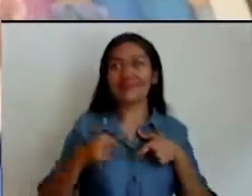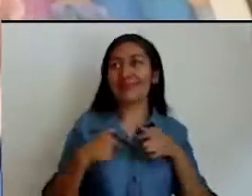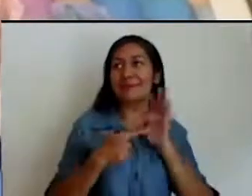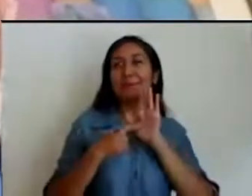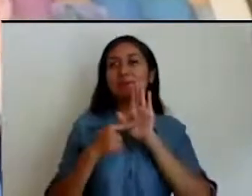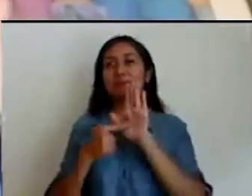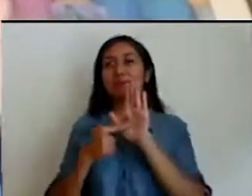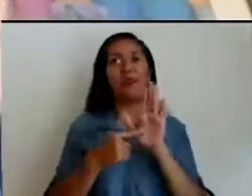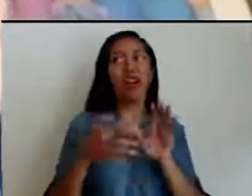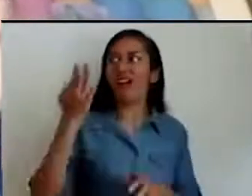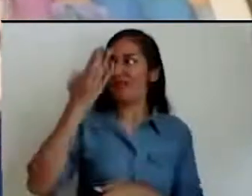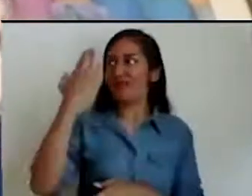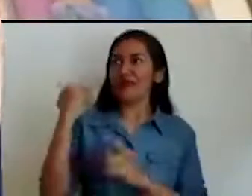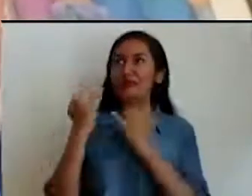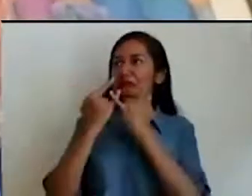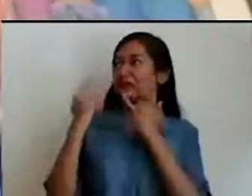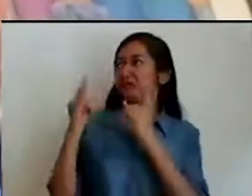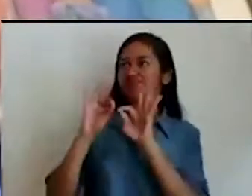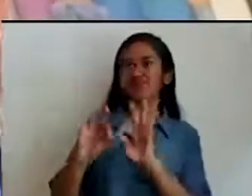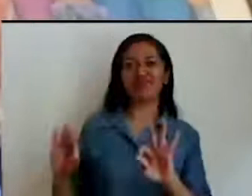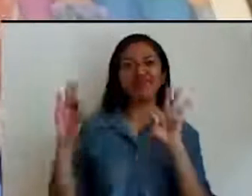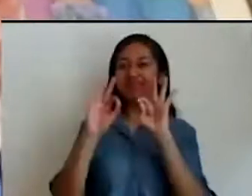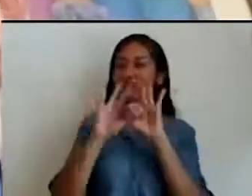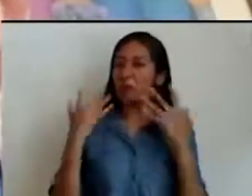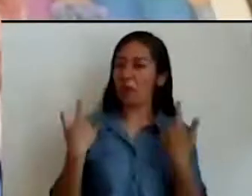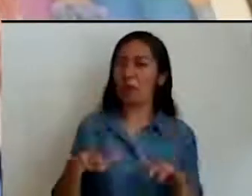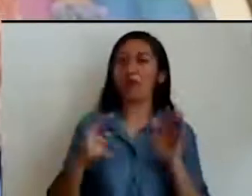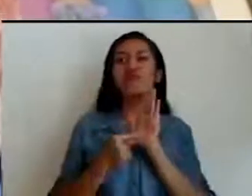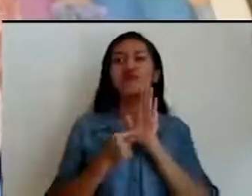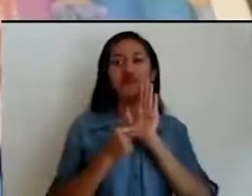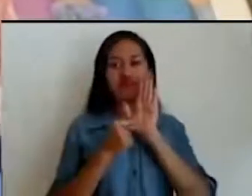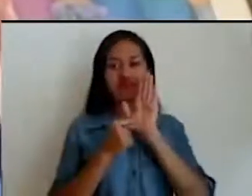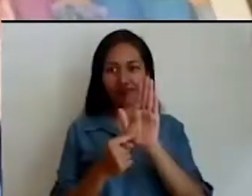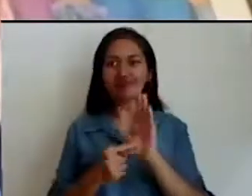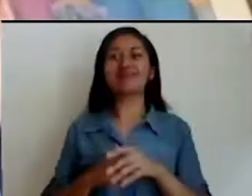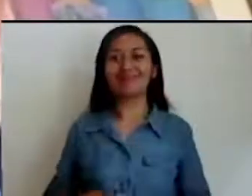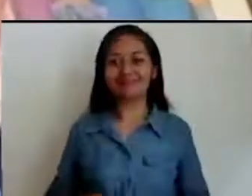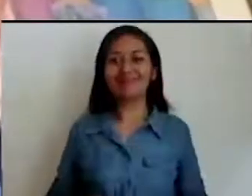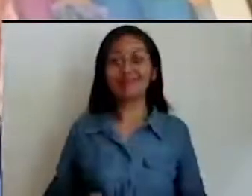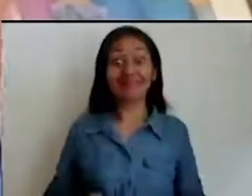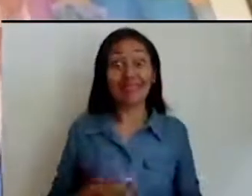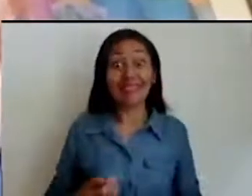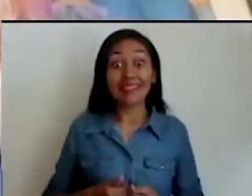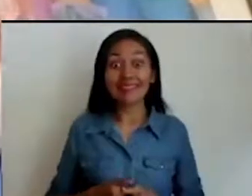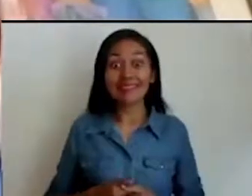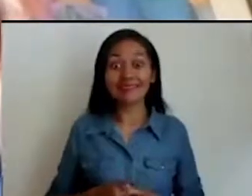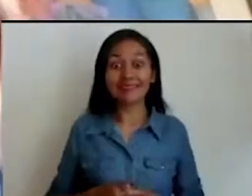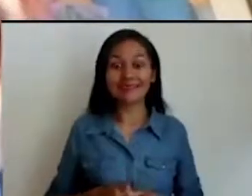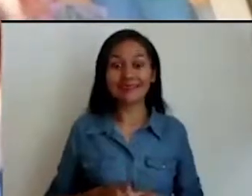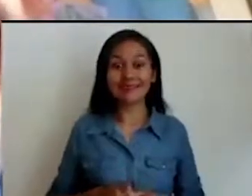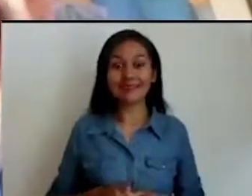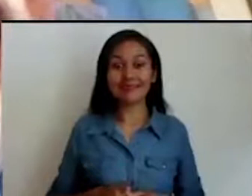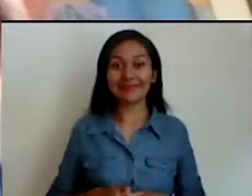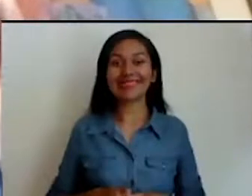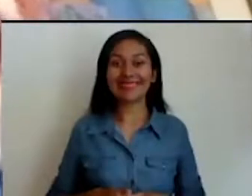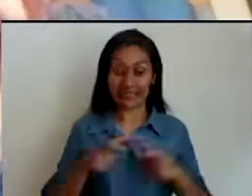un hecho importante de la historia de la República Veneciana, pero también con a quiénes se les daba